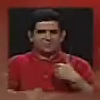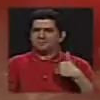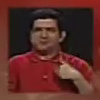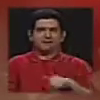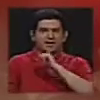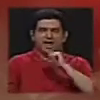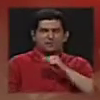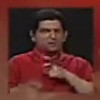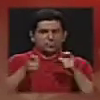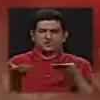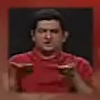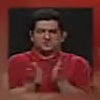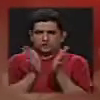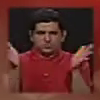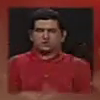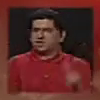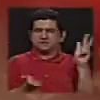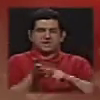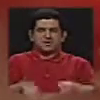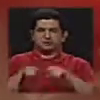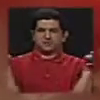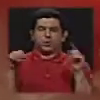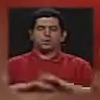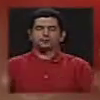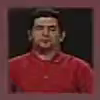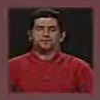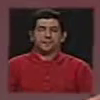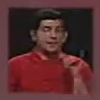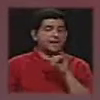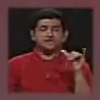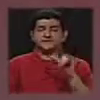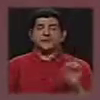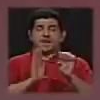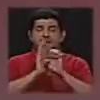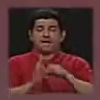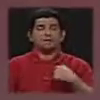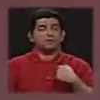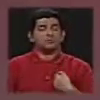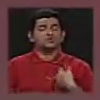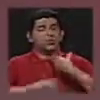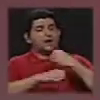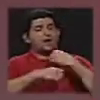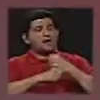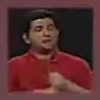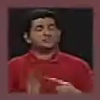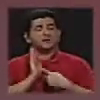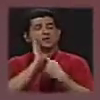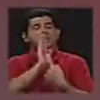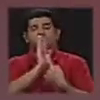la ARECEP. Ni aprobados. Entonces, eso es como que, por ejemplo, que yo llegue a la municipalidad,